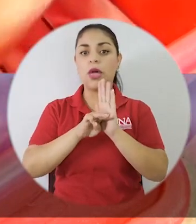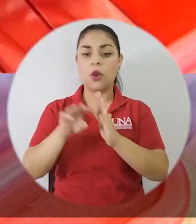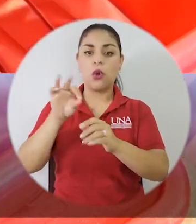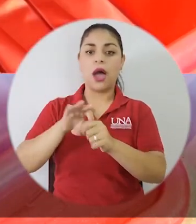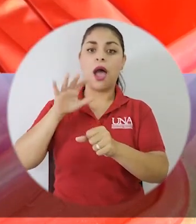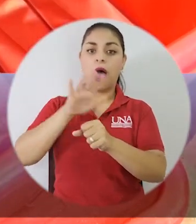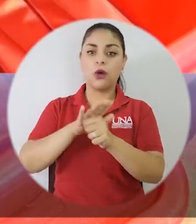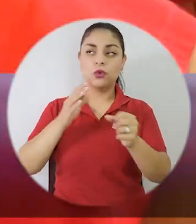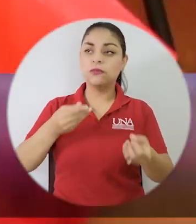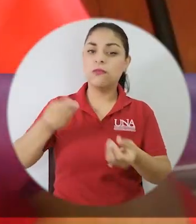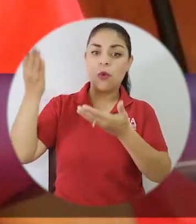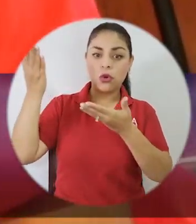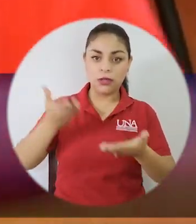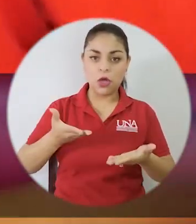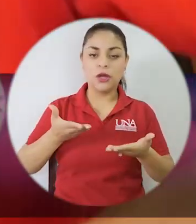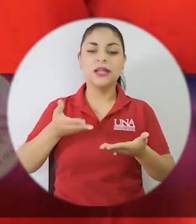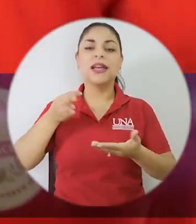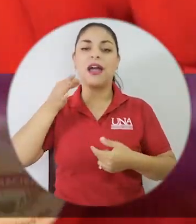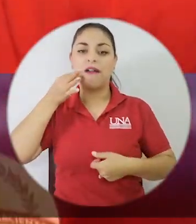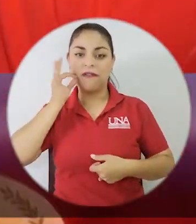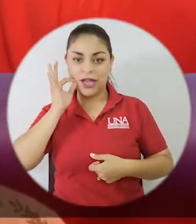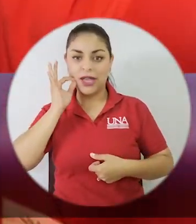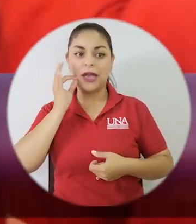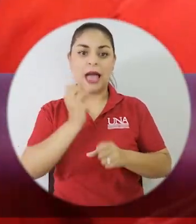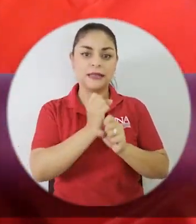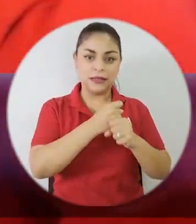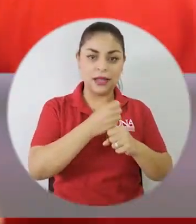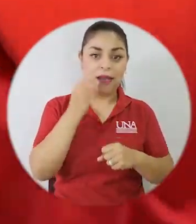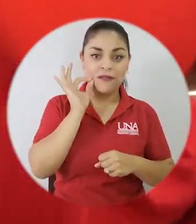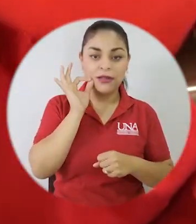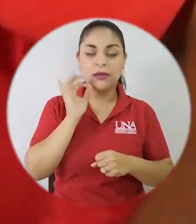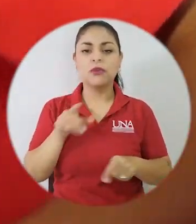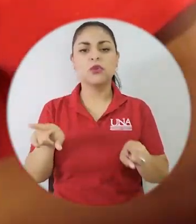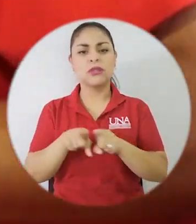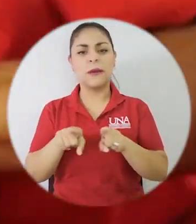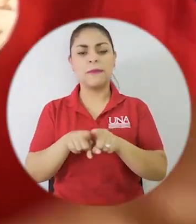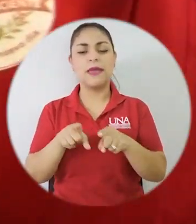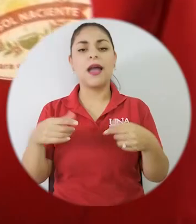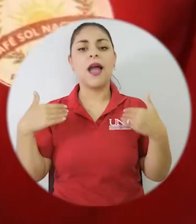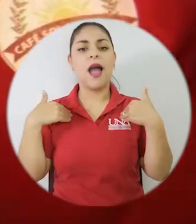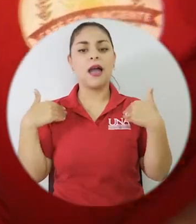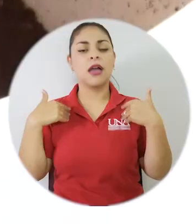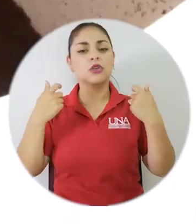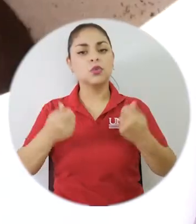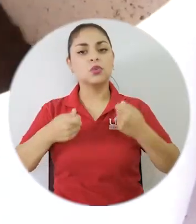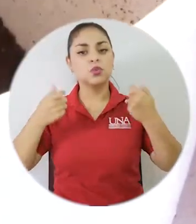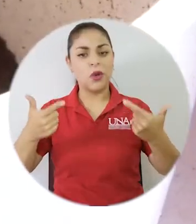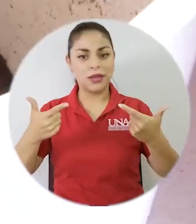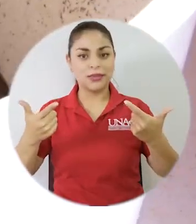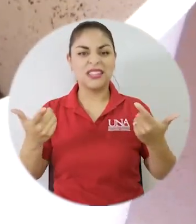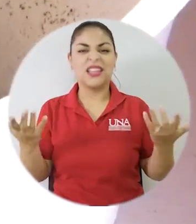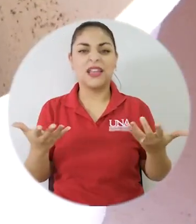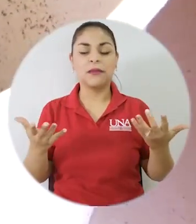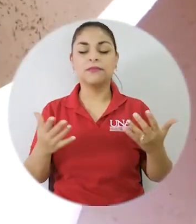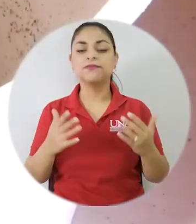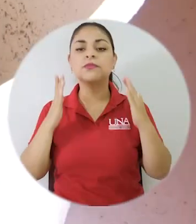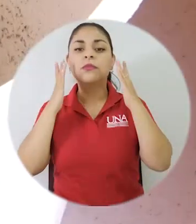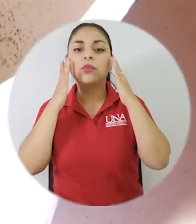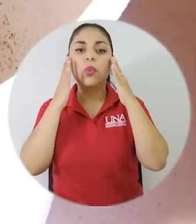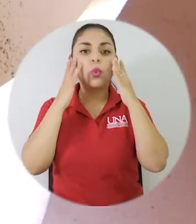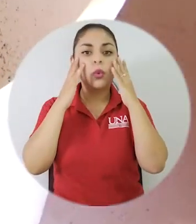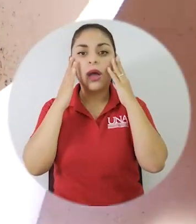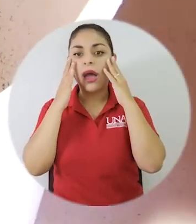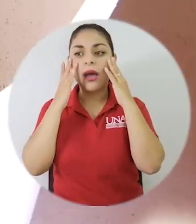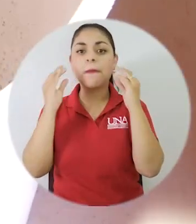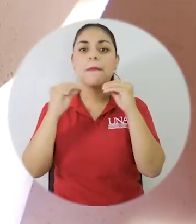en las exportaciones de café, en la producción de café, sino que también hay una suerte de procurar un mayor